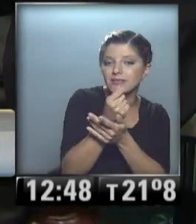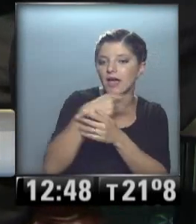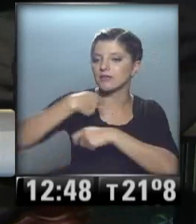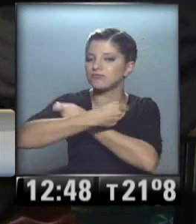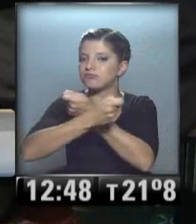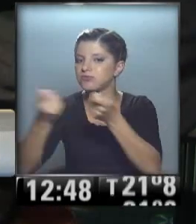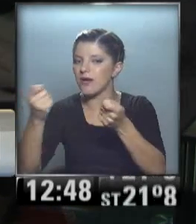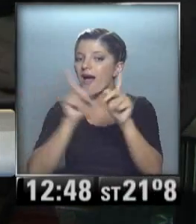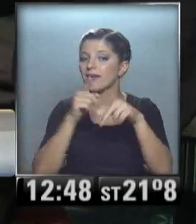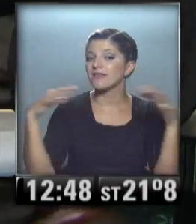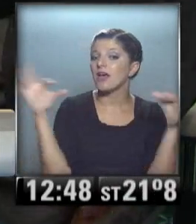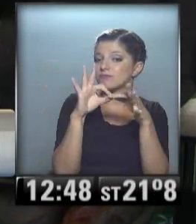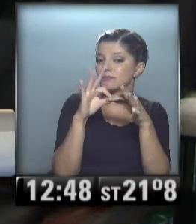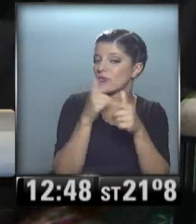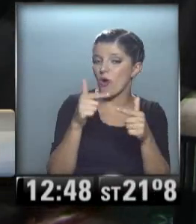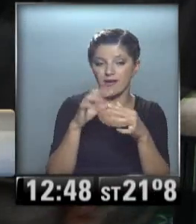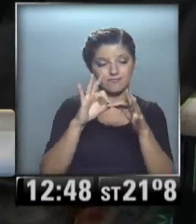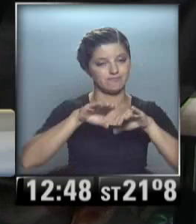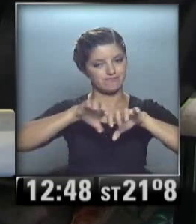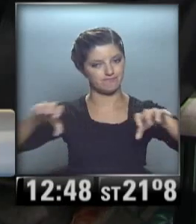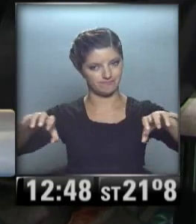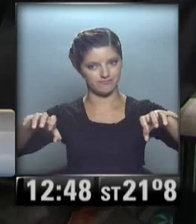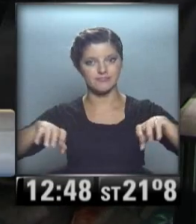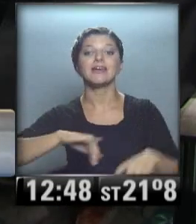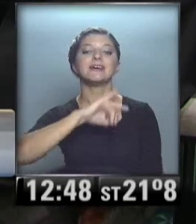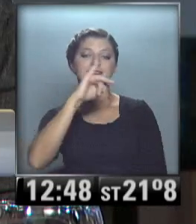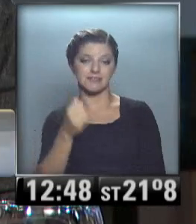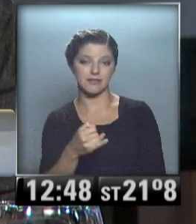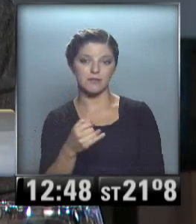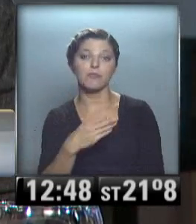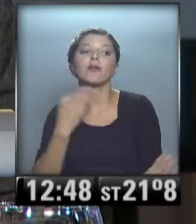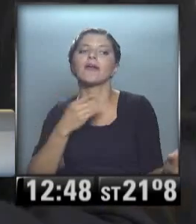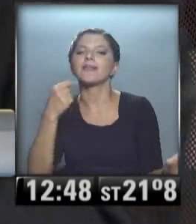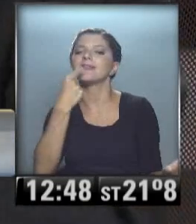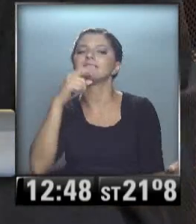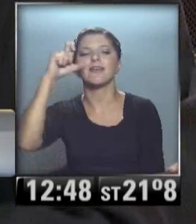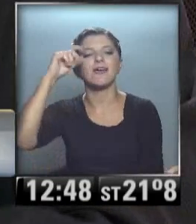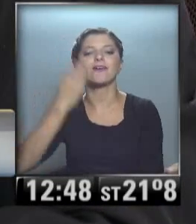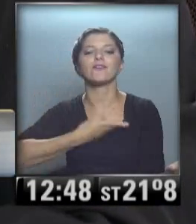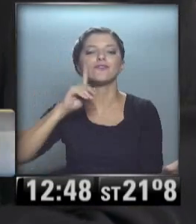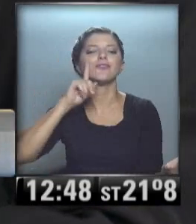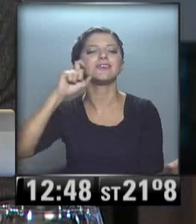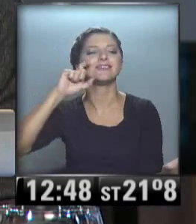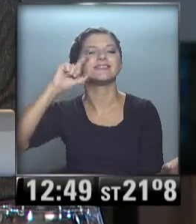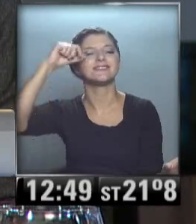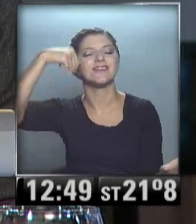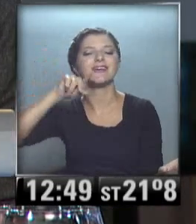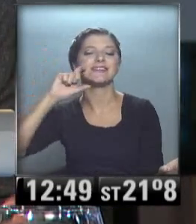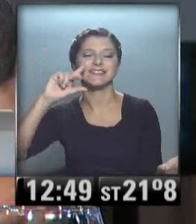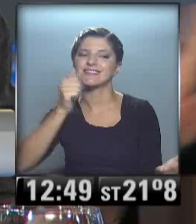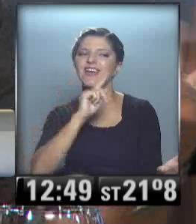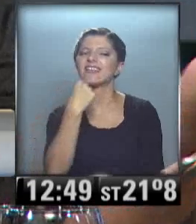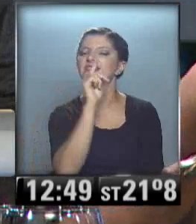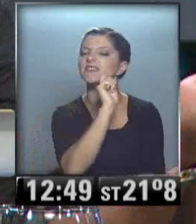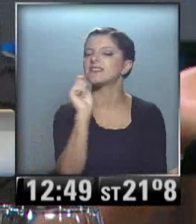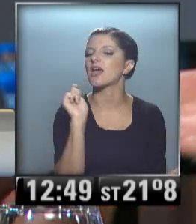van de la mano, sino que muchas veces... Todo lo contrario, claro, porque eficiencia según quién. Hay colusión. Porque si una eficiencia, para las empresas, en si una